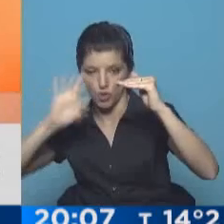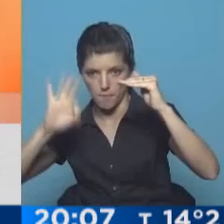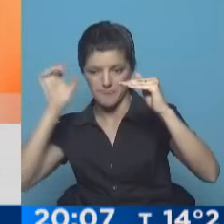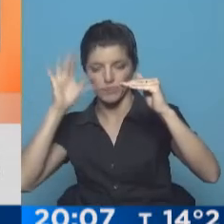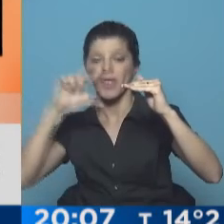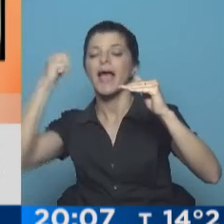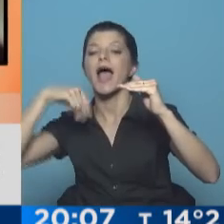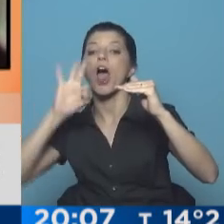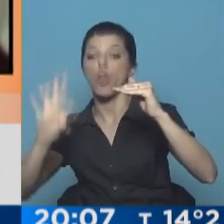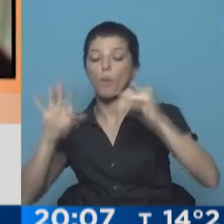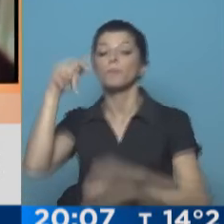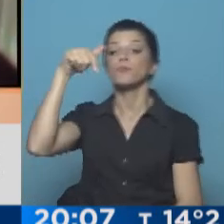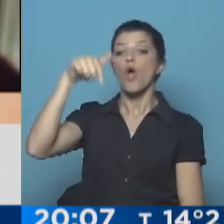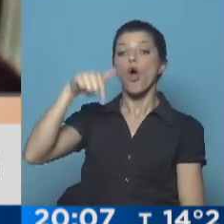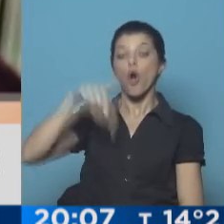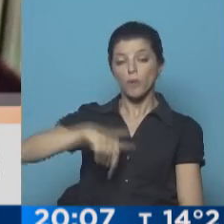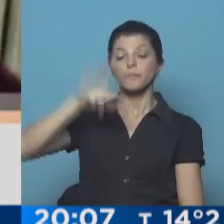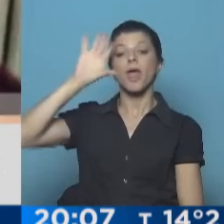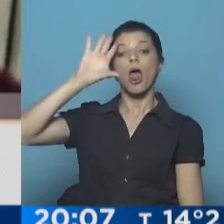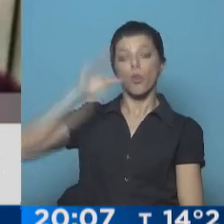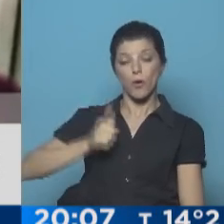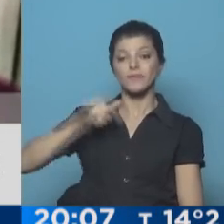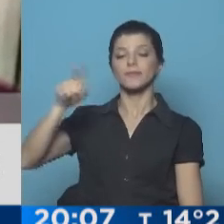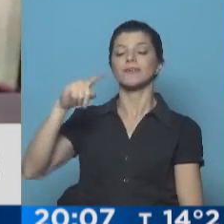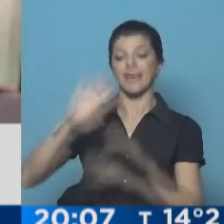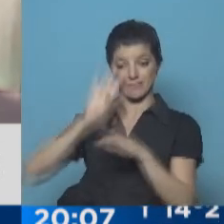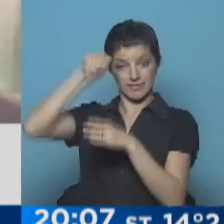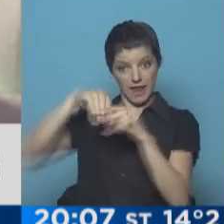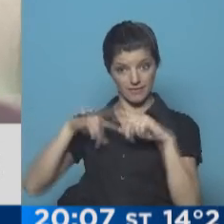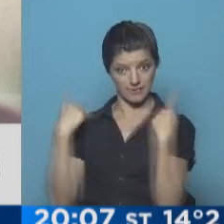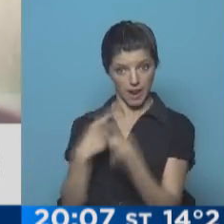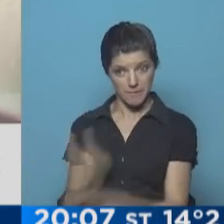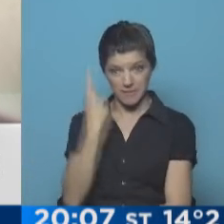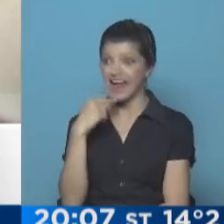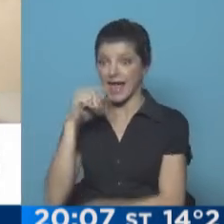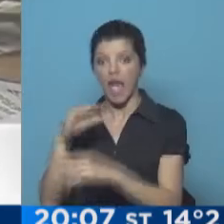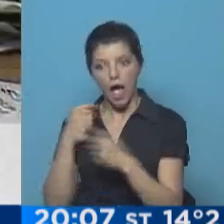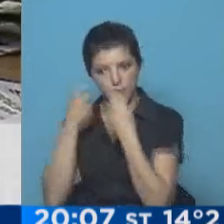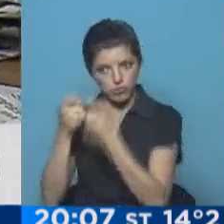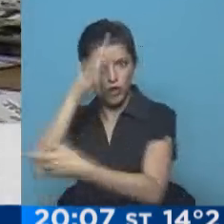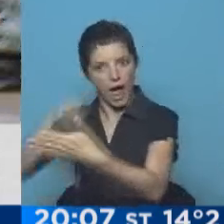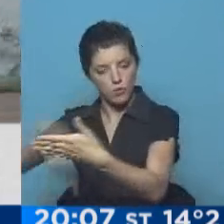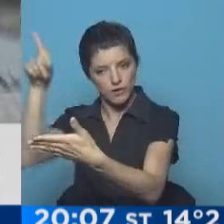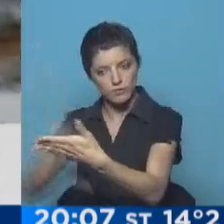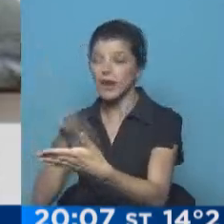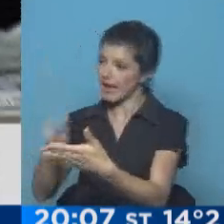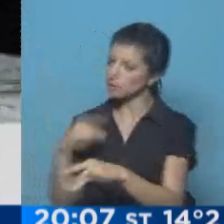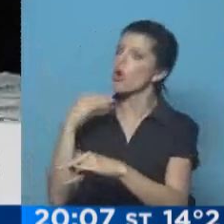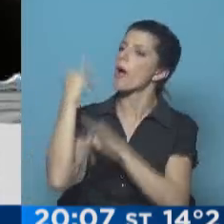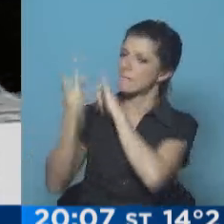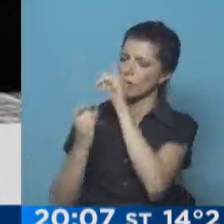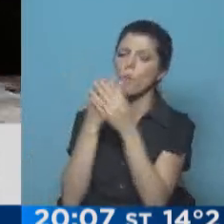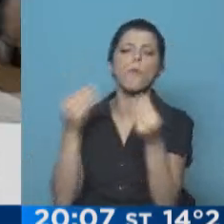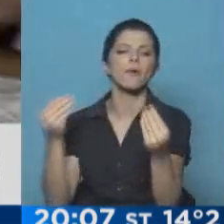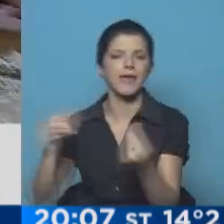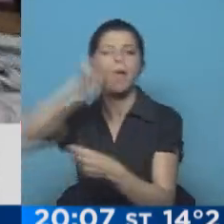el juez Salvador Ruiz, uno de los integrantes de la Sala Primera que votó a favor de la nulidad, defendió el fallo y explicó cuáles